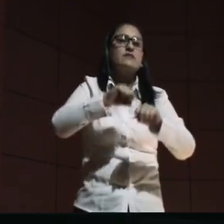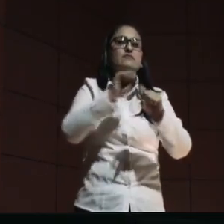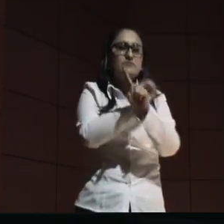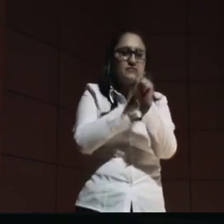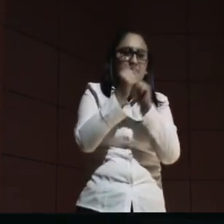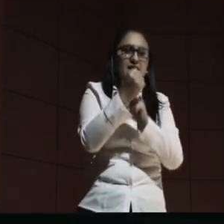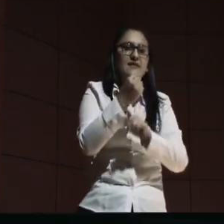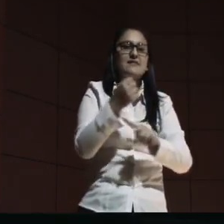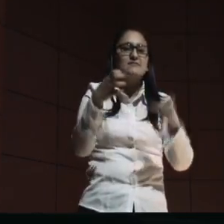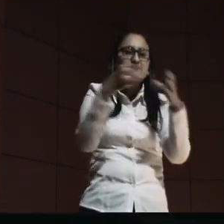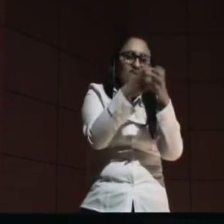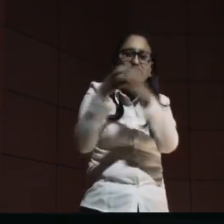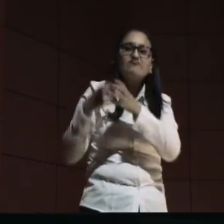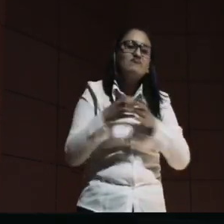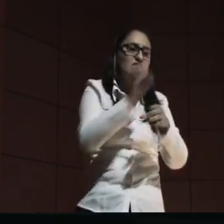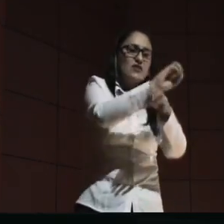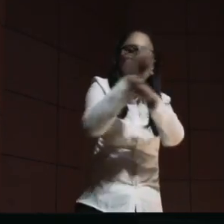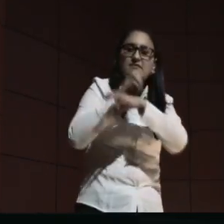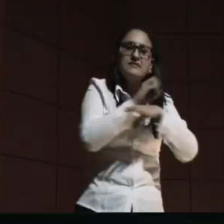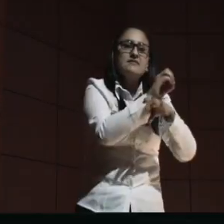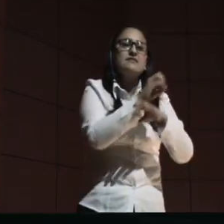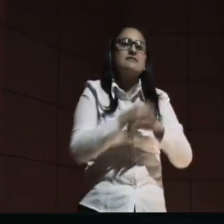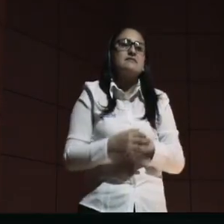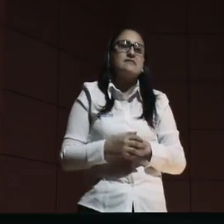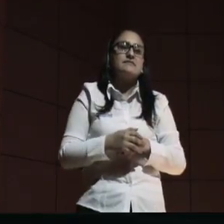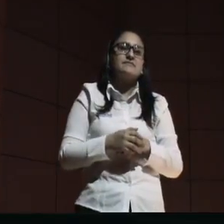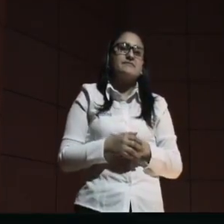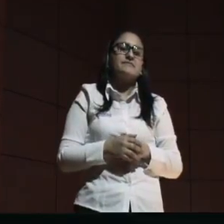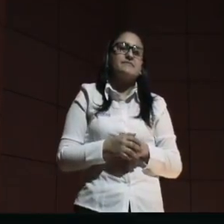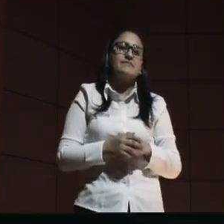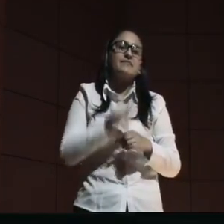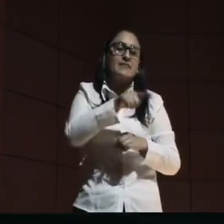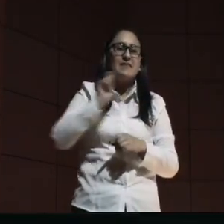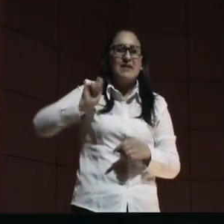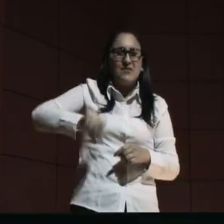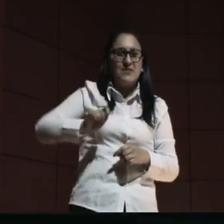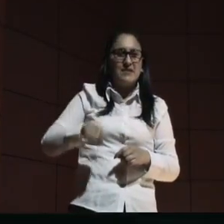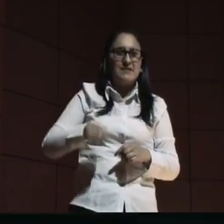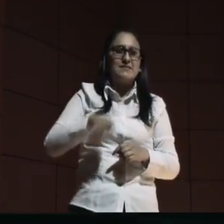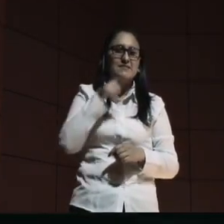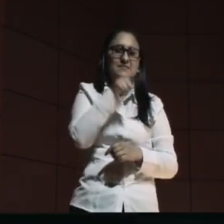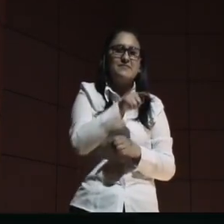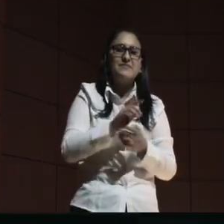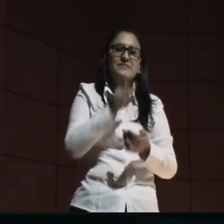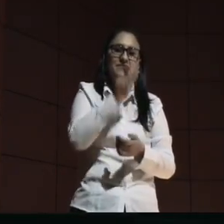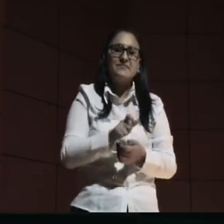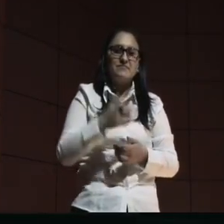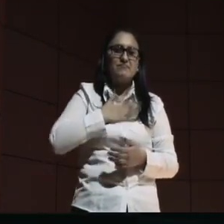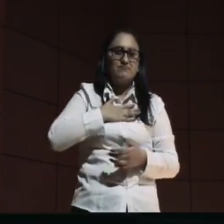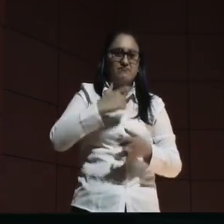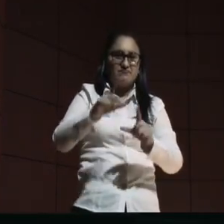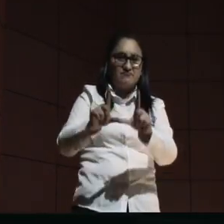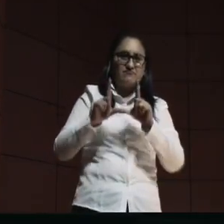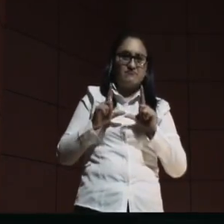sociales, organizaciones. Yo me gradué de abogado, maravilloso.